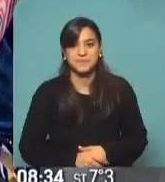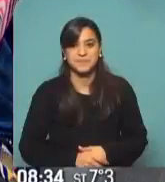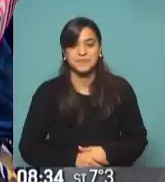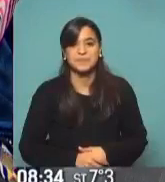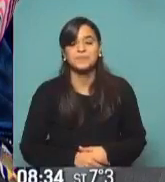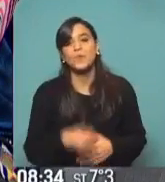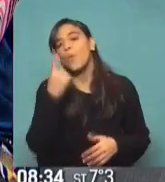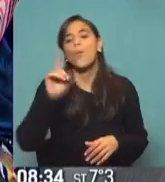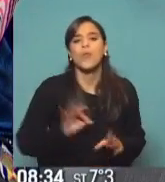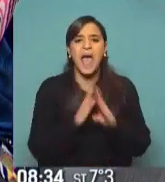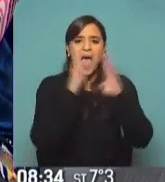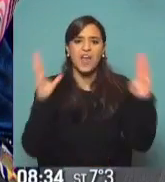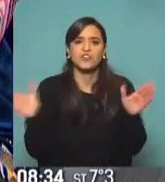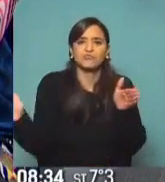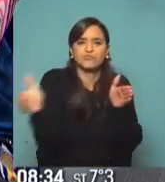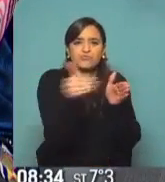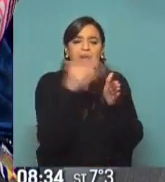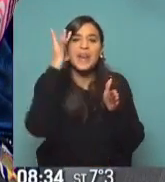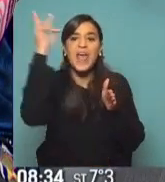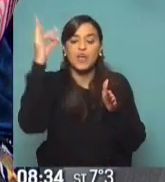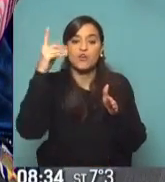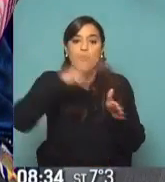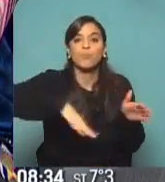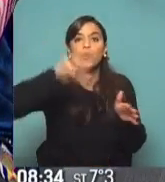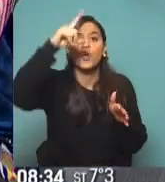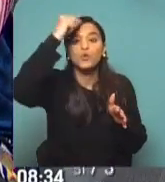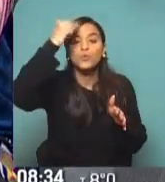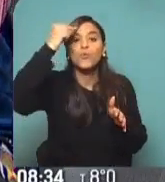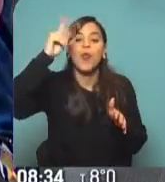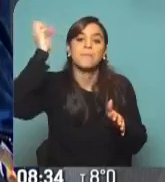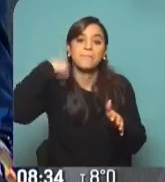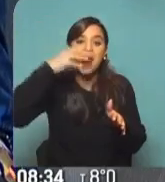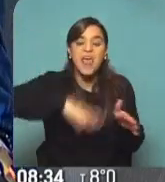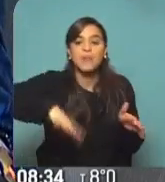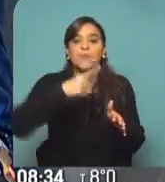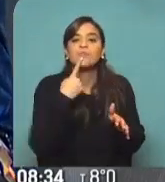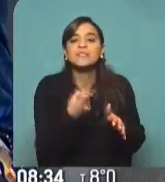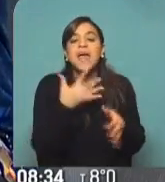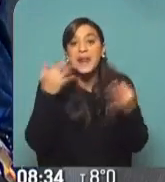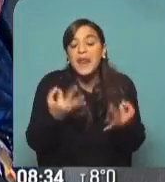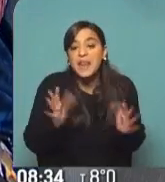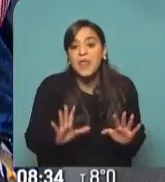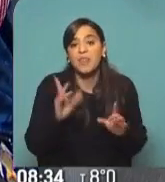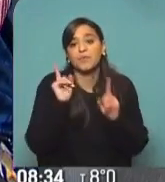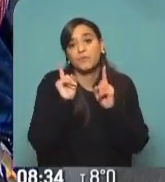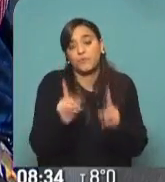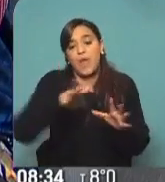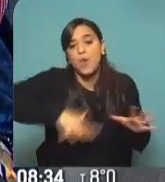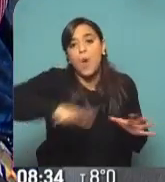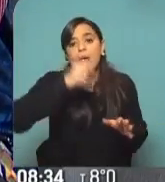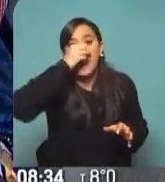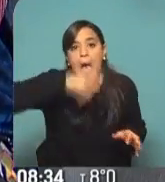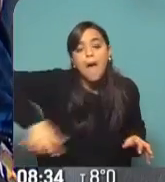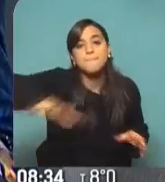en un año de cosecha récords la muestra rural de palermo adquiere otro significado en realidad sigue siendo el lugar donde el campo y